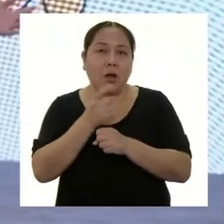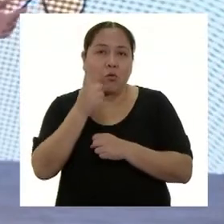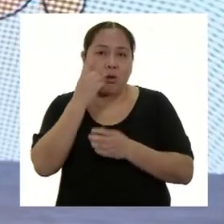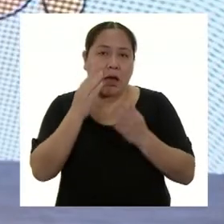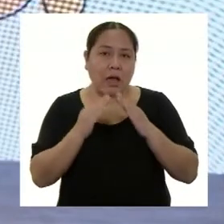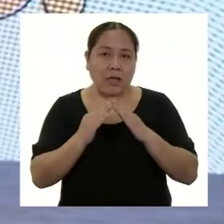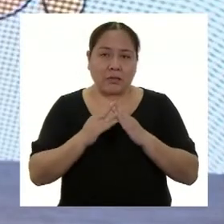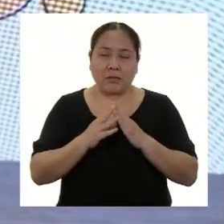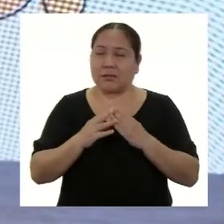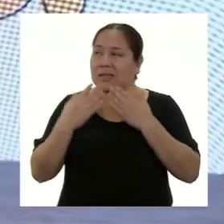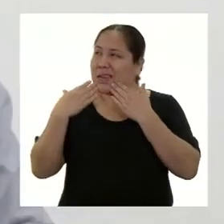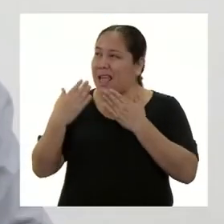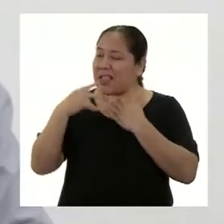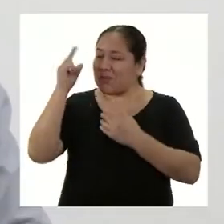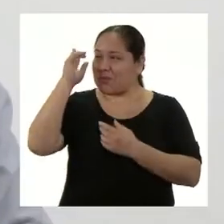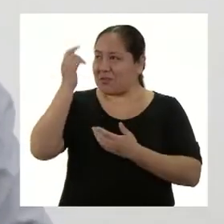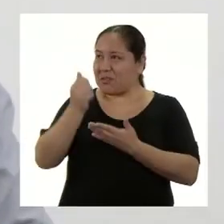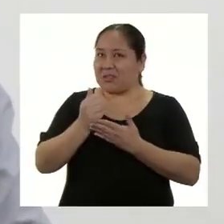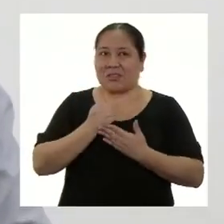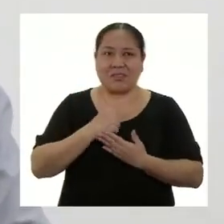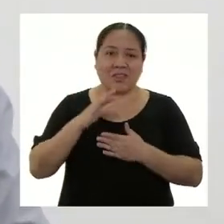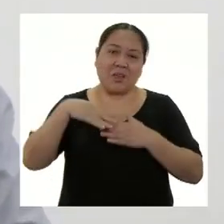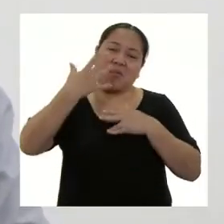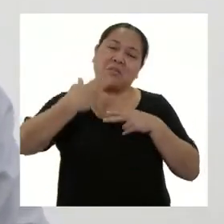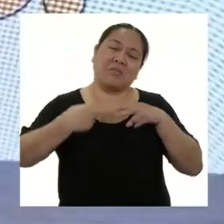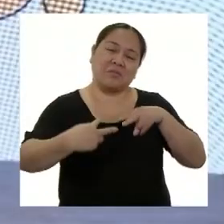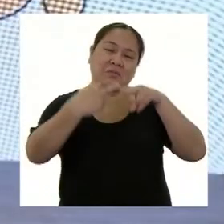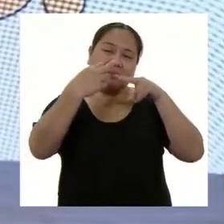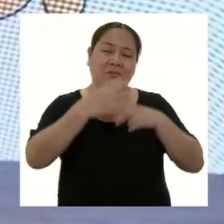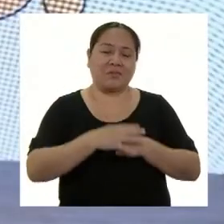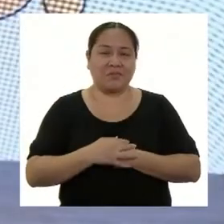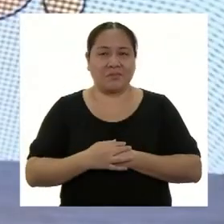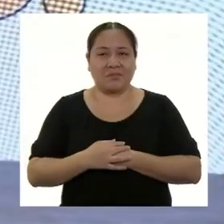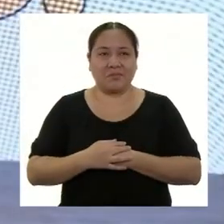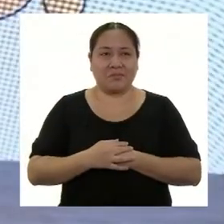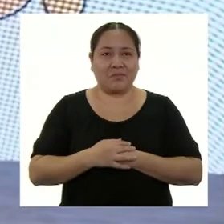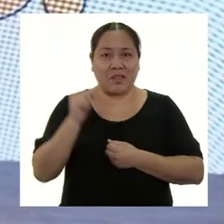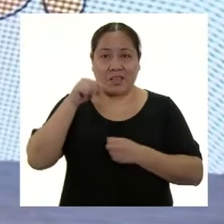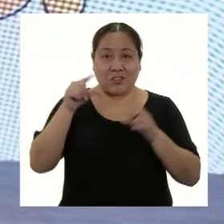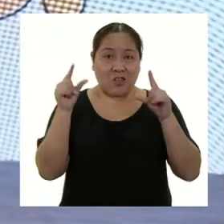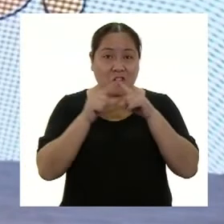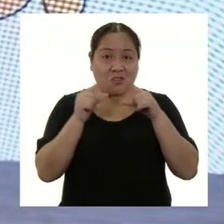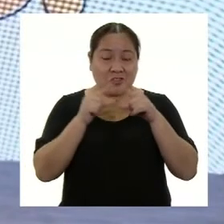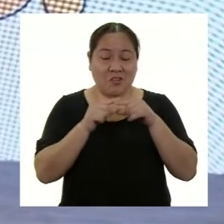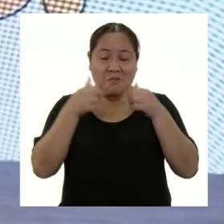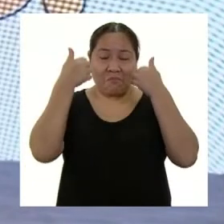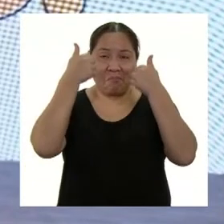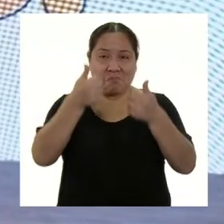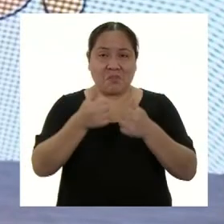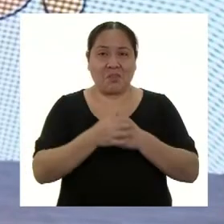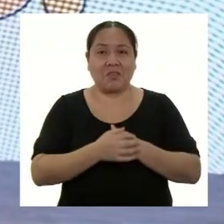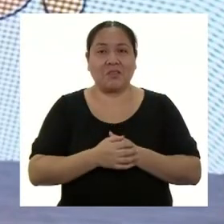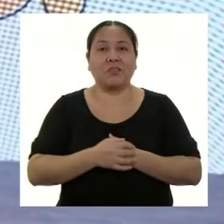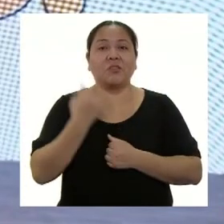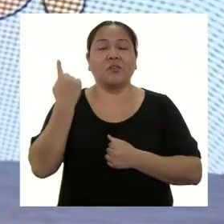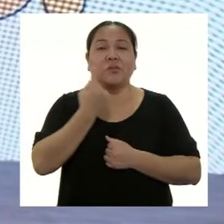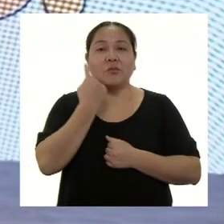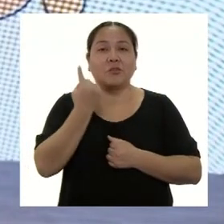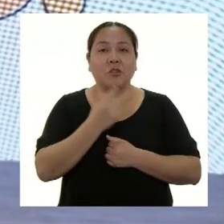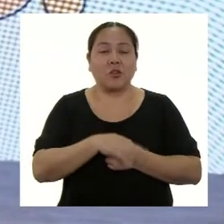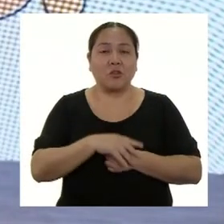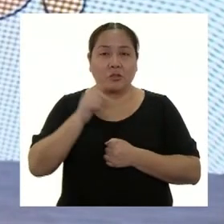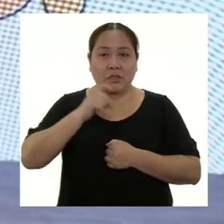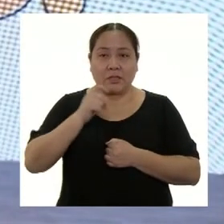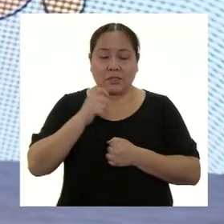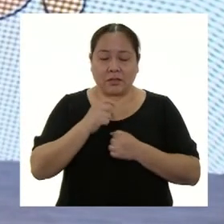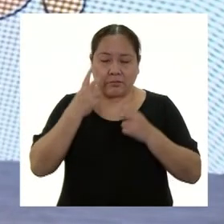gracias, profesor, por su ayuda. Hasta la próxima. Esto de los triángulos está genial. Solamente ha sido cuestión